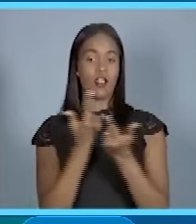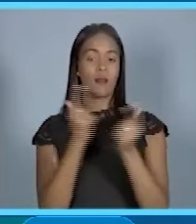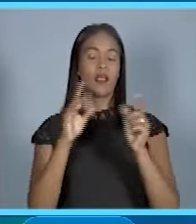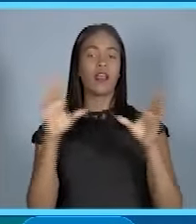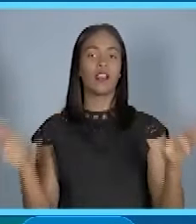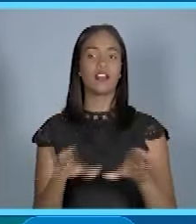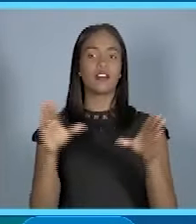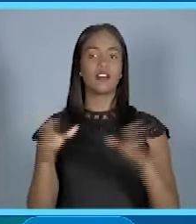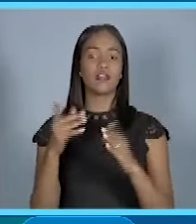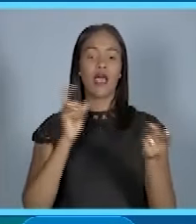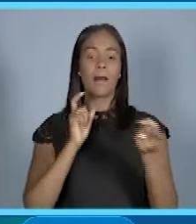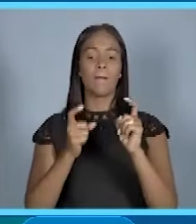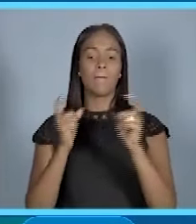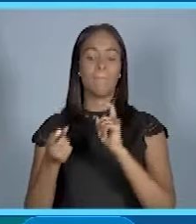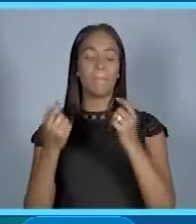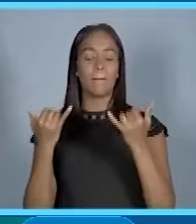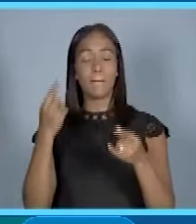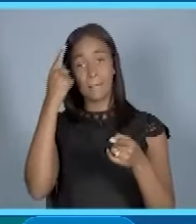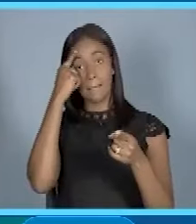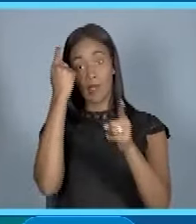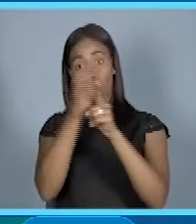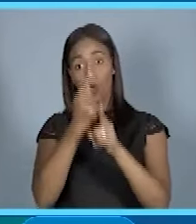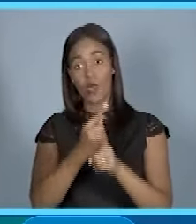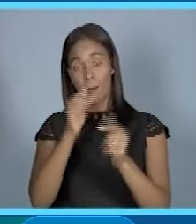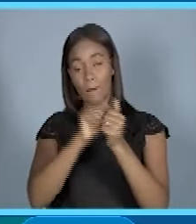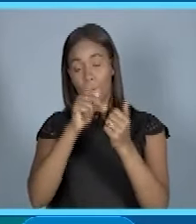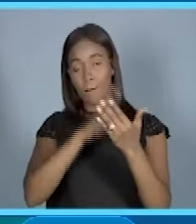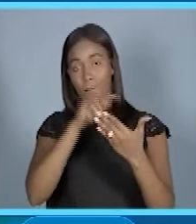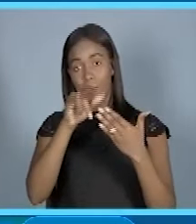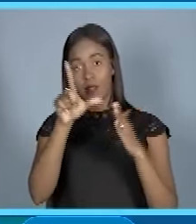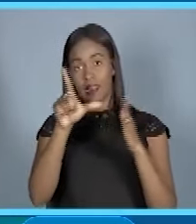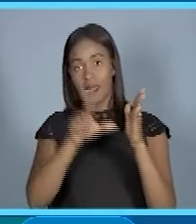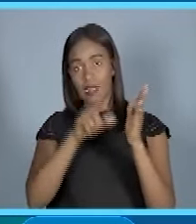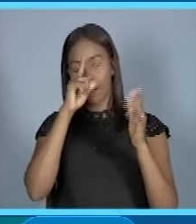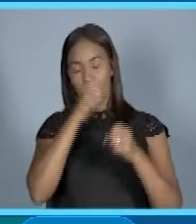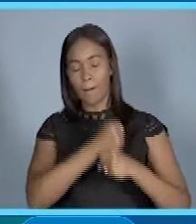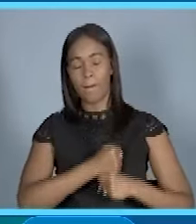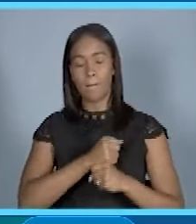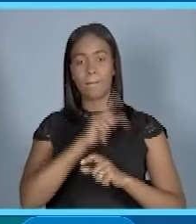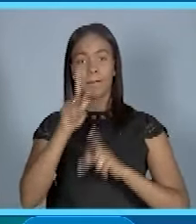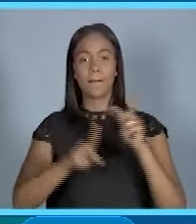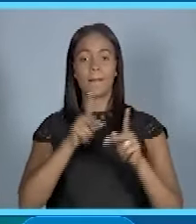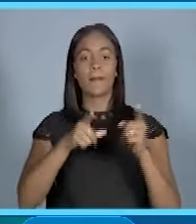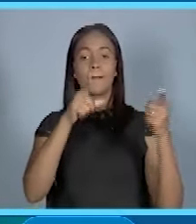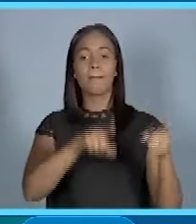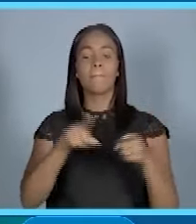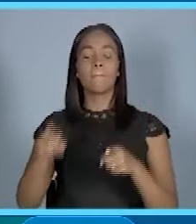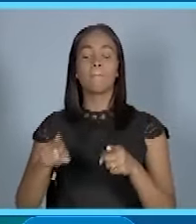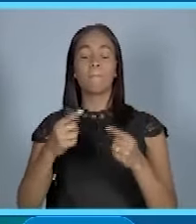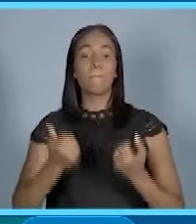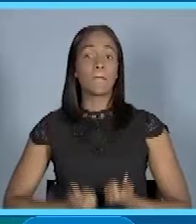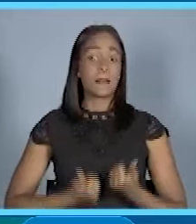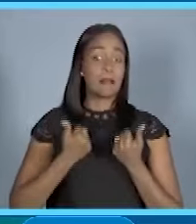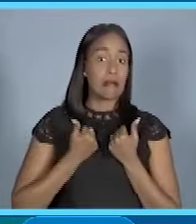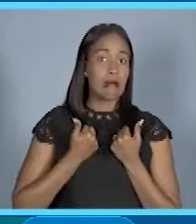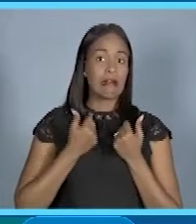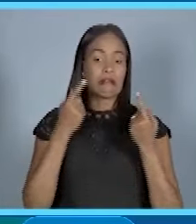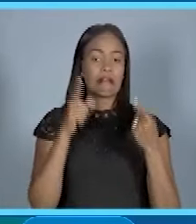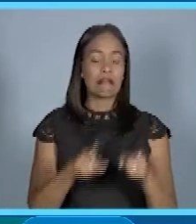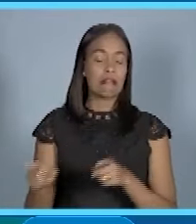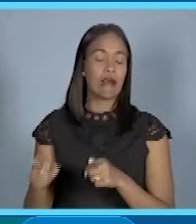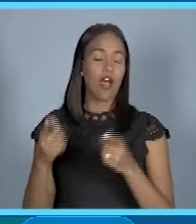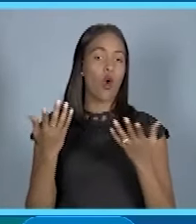hacer las modificaciones que entiendan pertinentes al proyecto de ley para la protección de las personas víctimas o sobrevivientes de trata